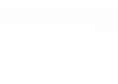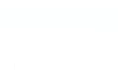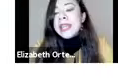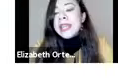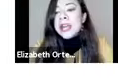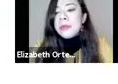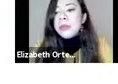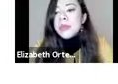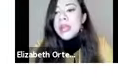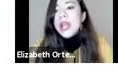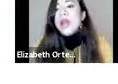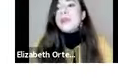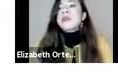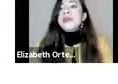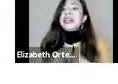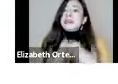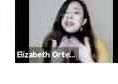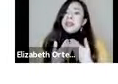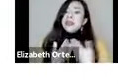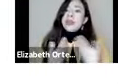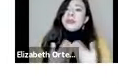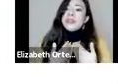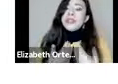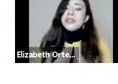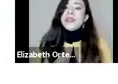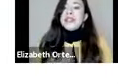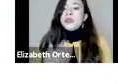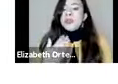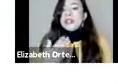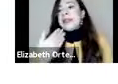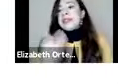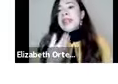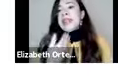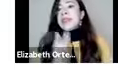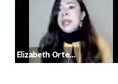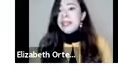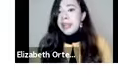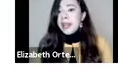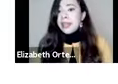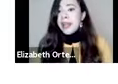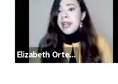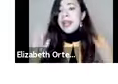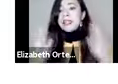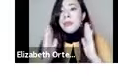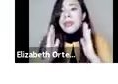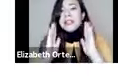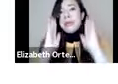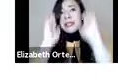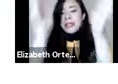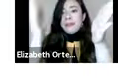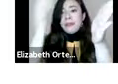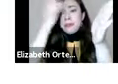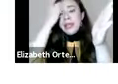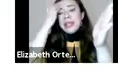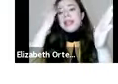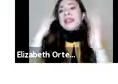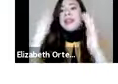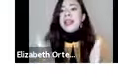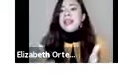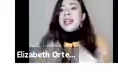afección en el campo visual, pues pueda caminar con una posición donde se mantenga en una línea recta, se pueda desplazar de